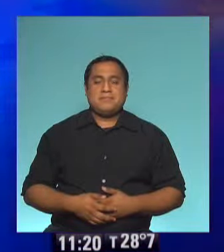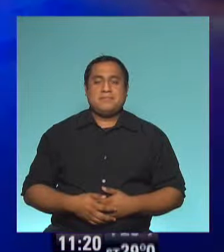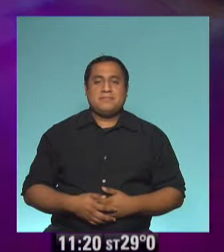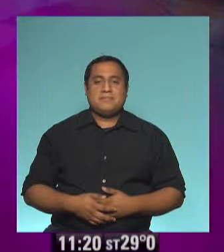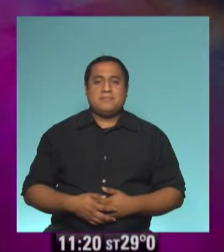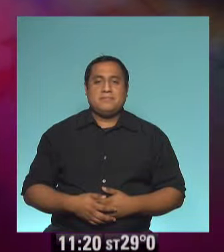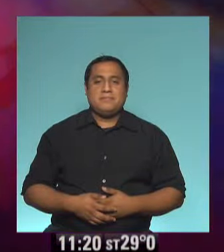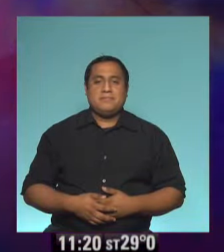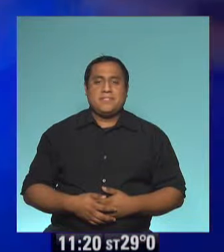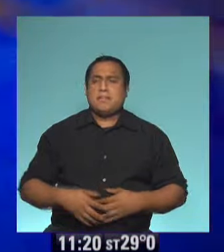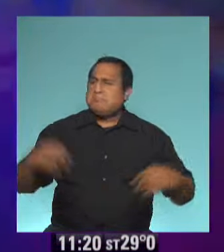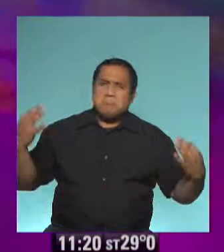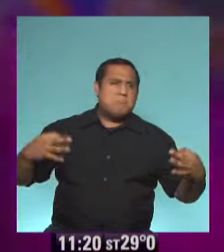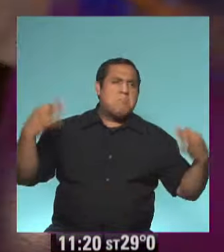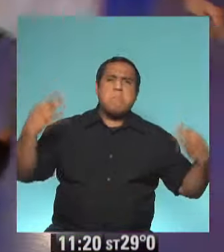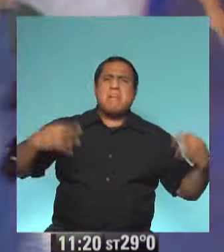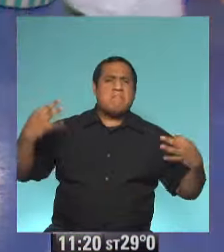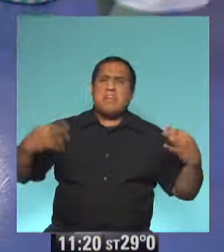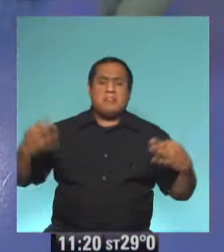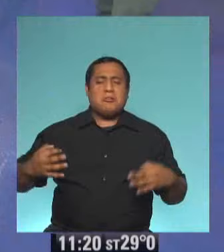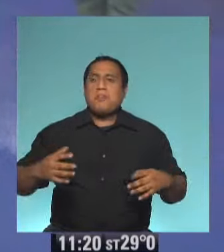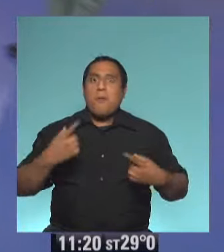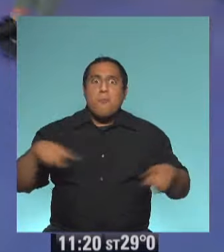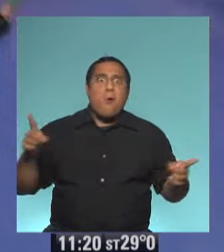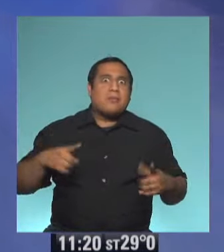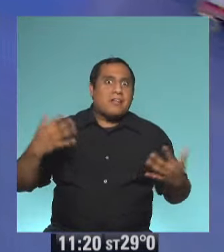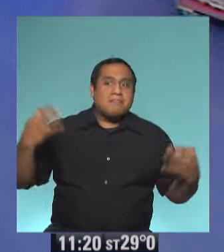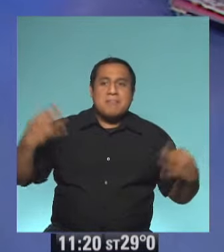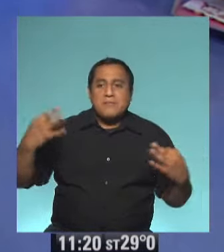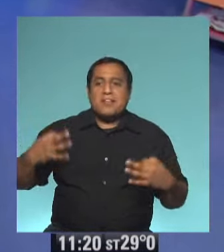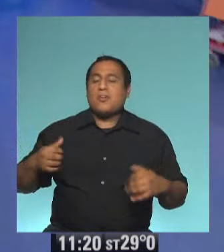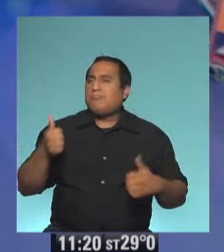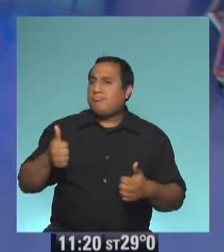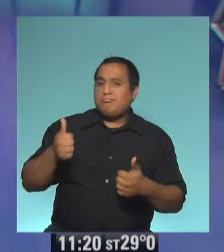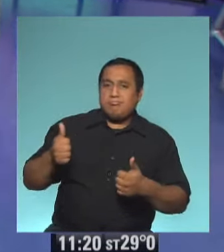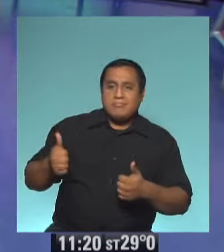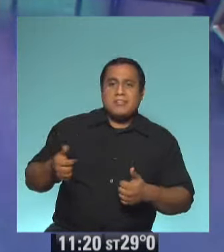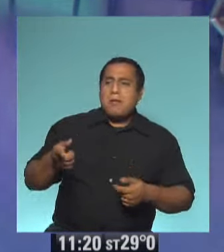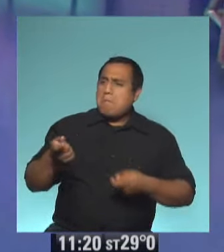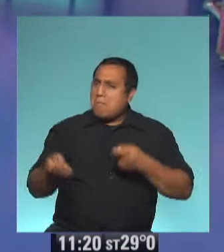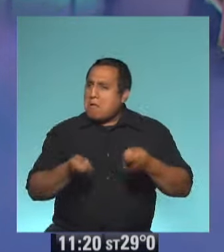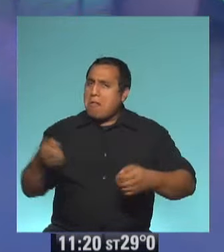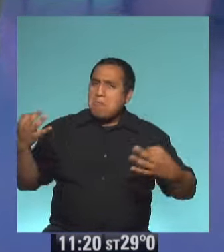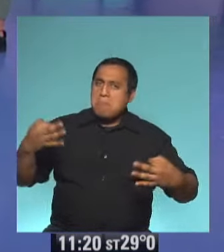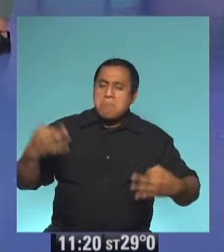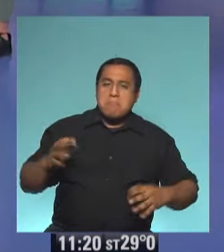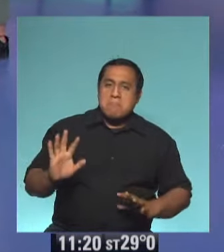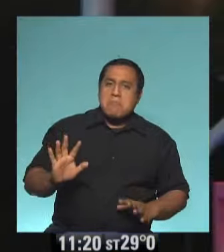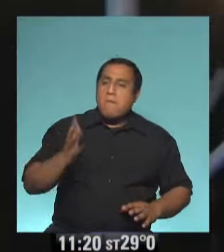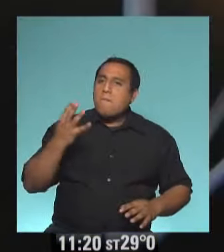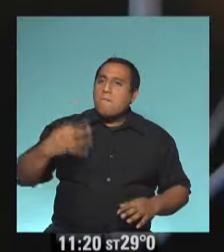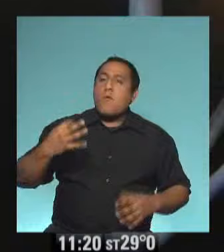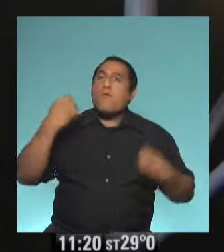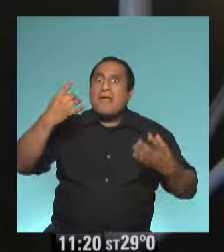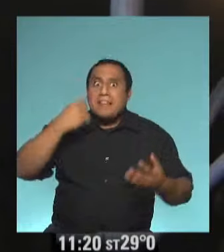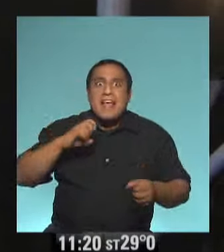ah, ah! ¡Impecable! Muy bien, con música y todo. ¡Qué bien esa coreo! ¡Espectacular! Muy buenos